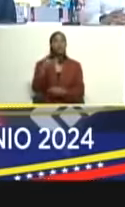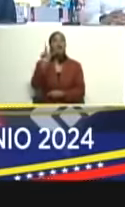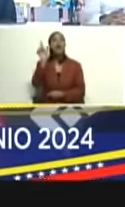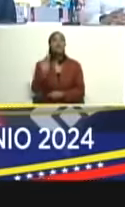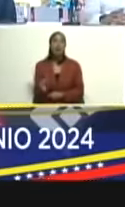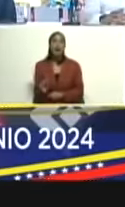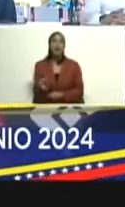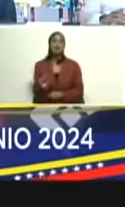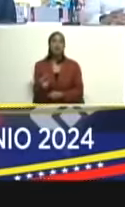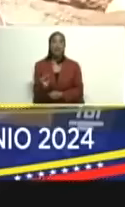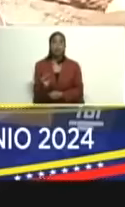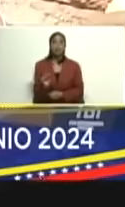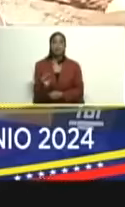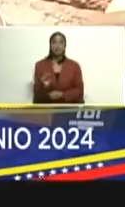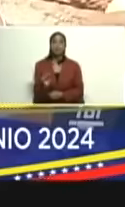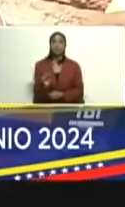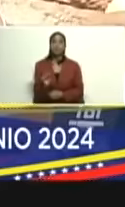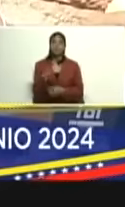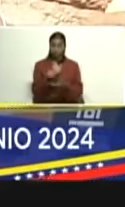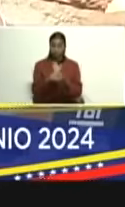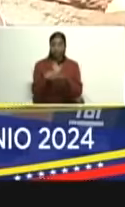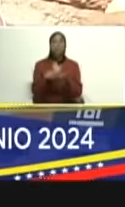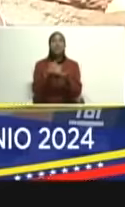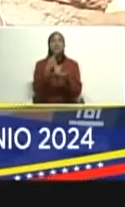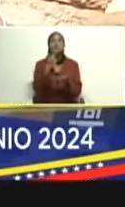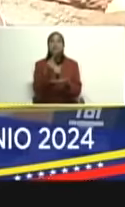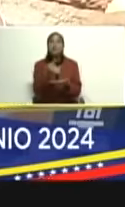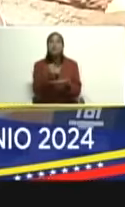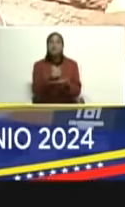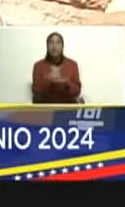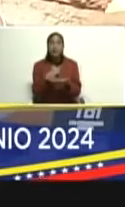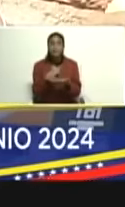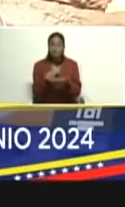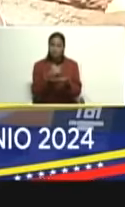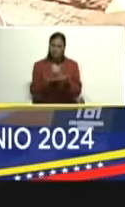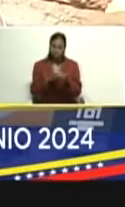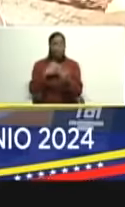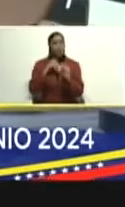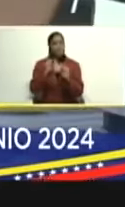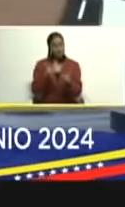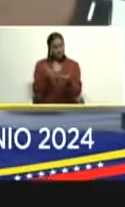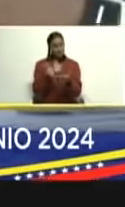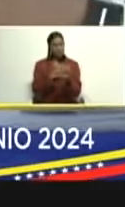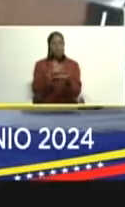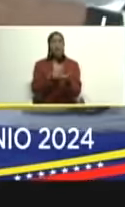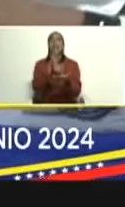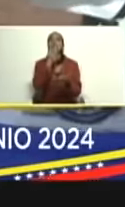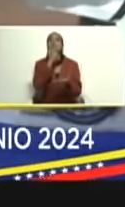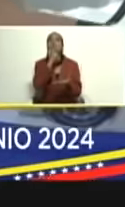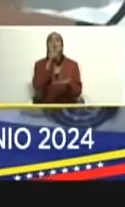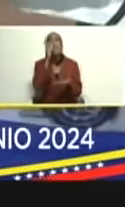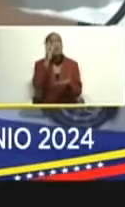Picciola. Enzo Traverso. Empecé a hojearlo.